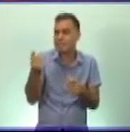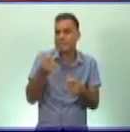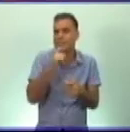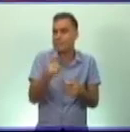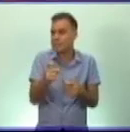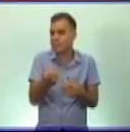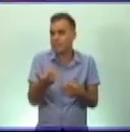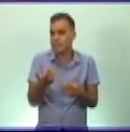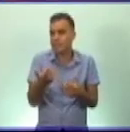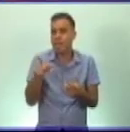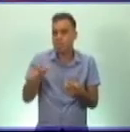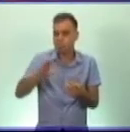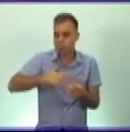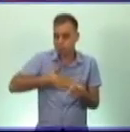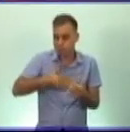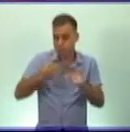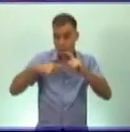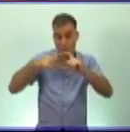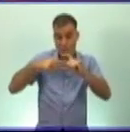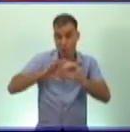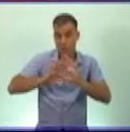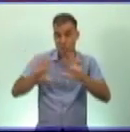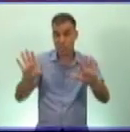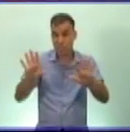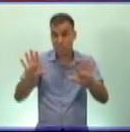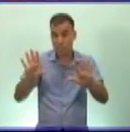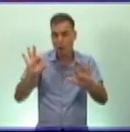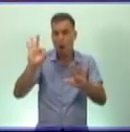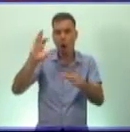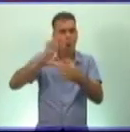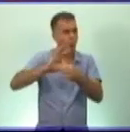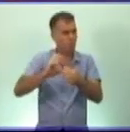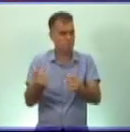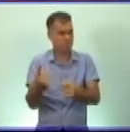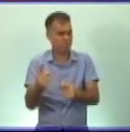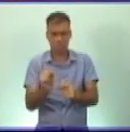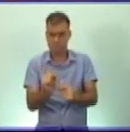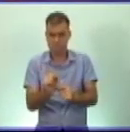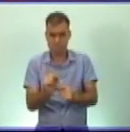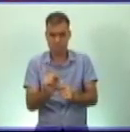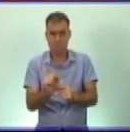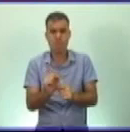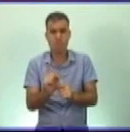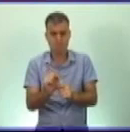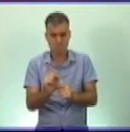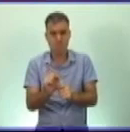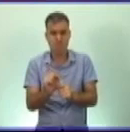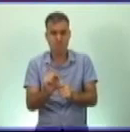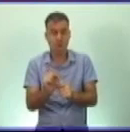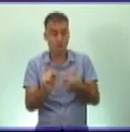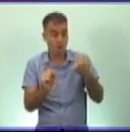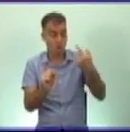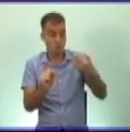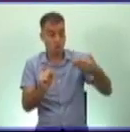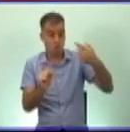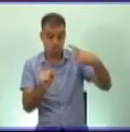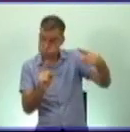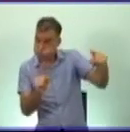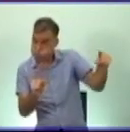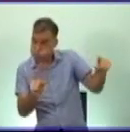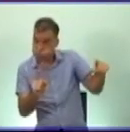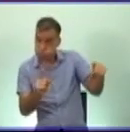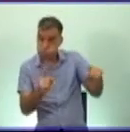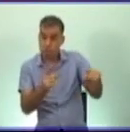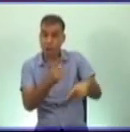además es un contenido que se aborda no solamente en el 8º grado, sino que lo van a abordar en el resto de los cursos donde se estudia la